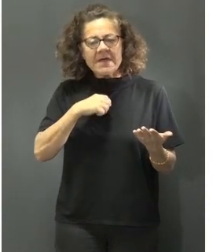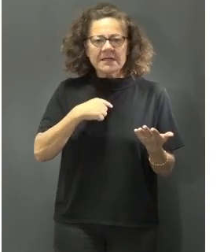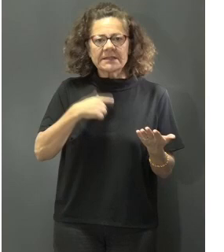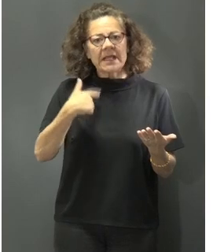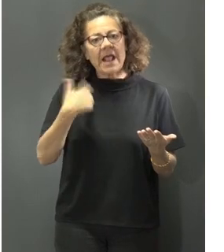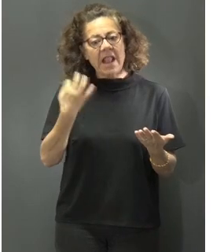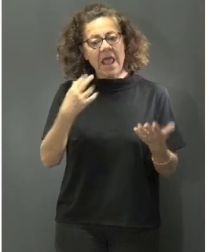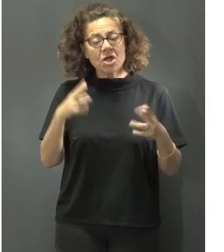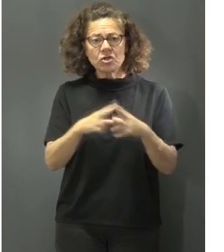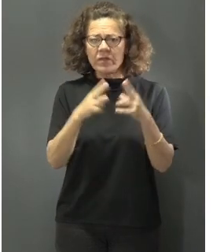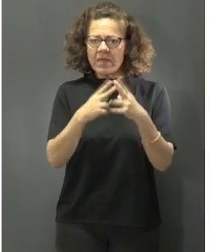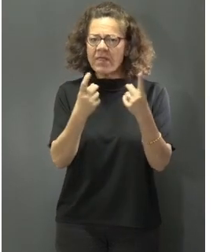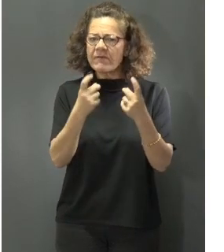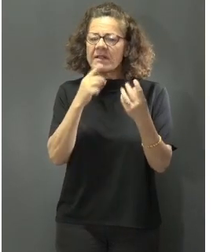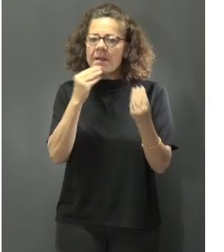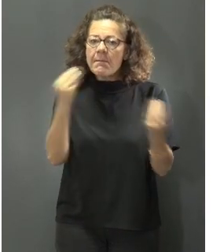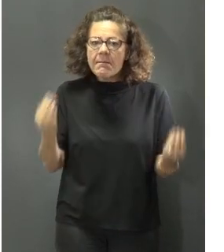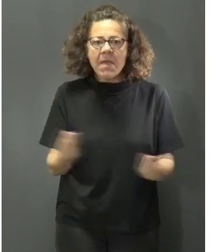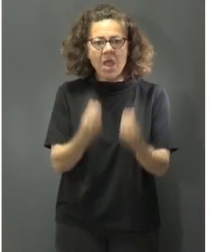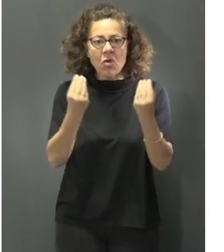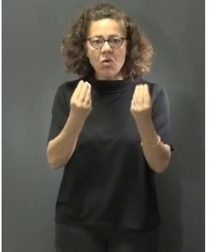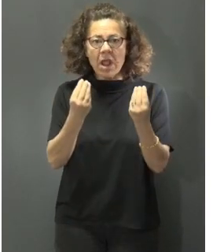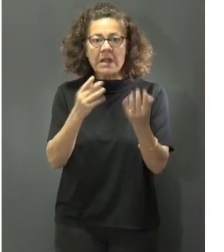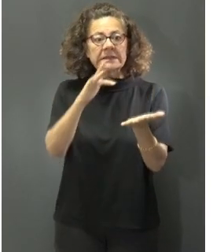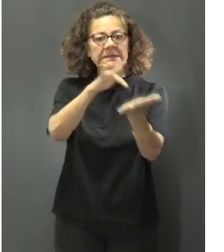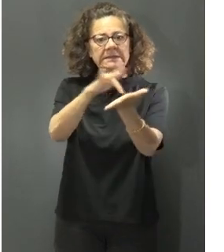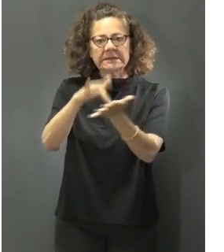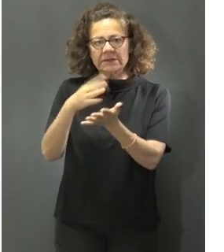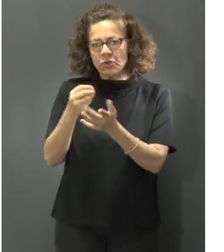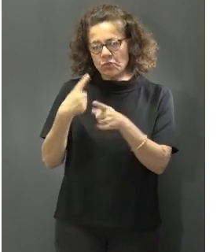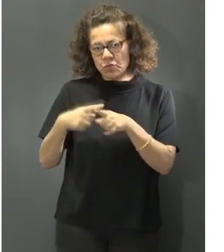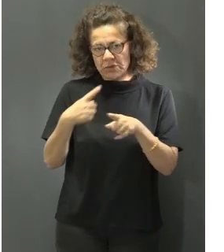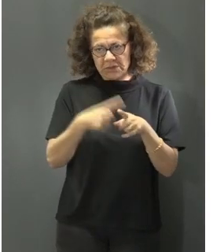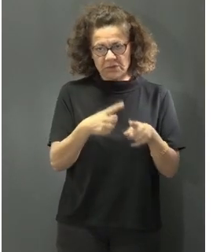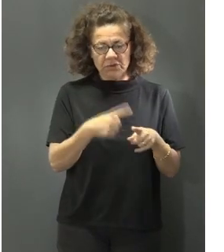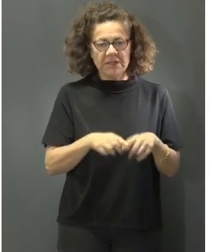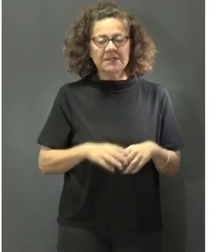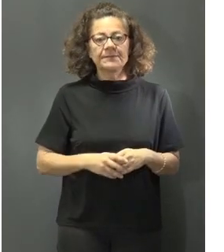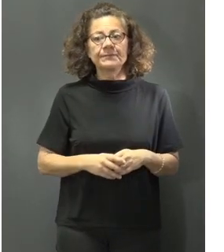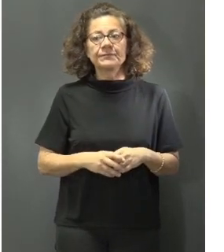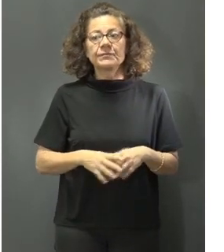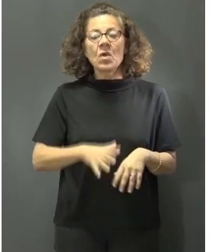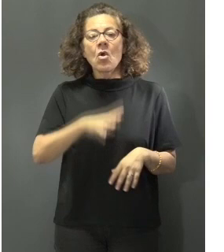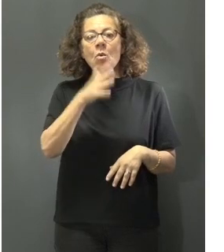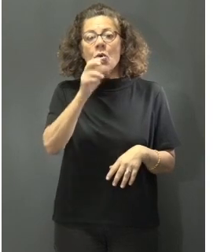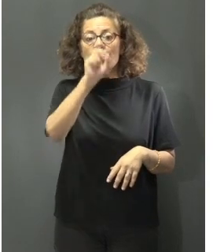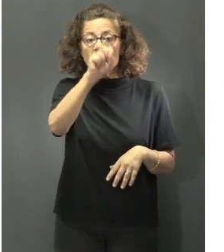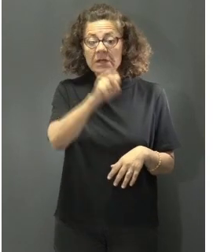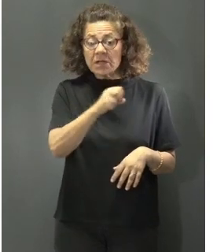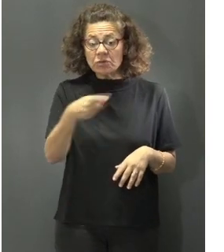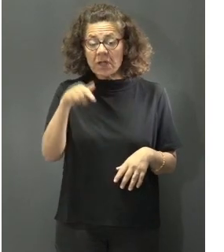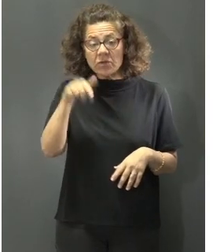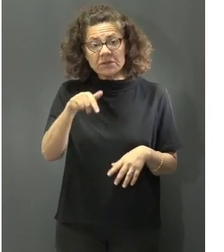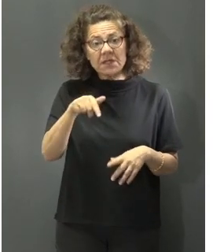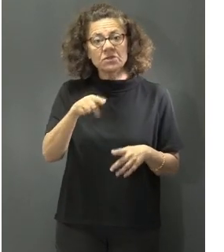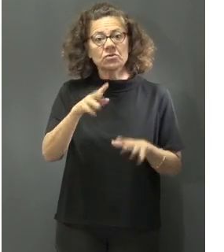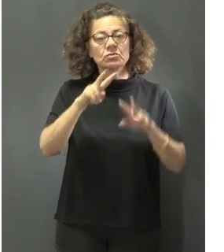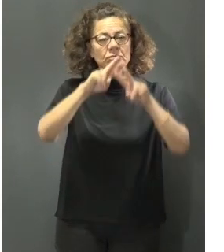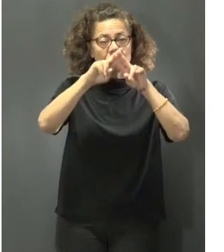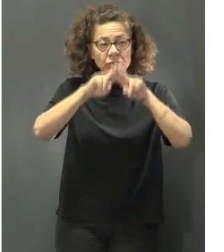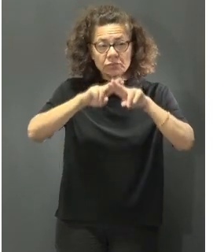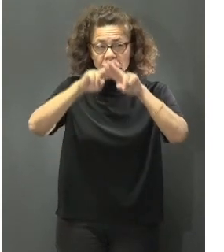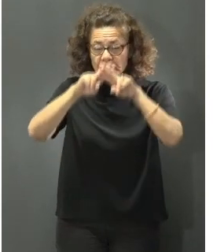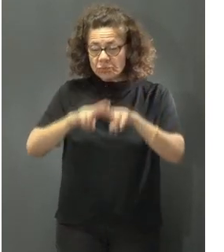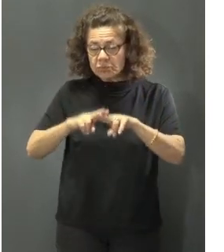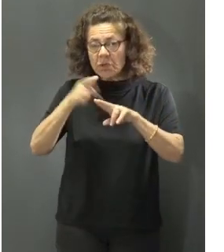la sociedad en muchos aspectos. Y bueno, pues viendo a través de los resultados de estos pequeños estudios, que